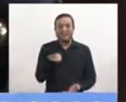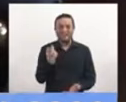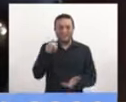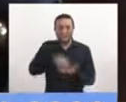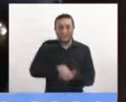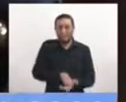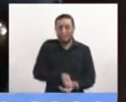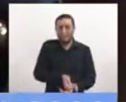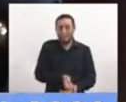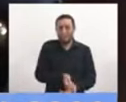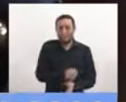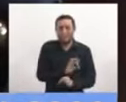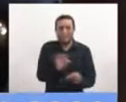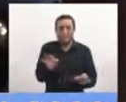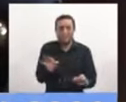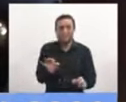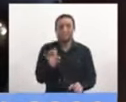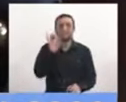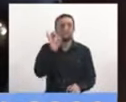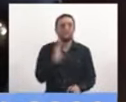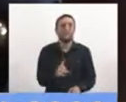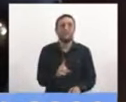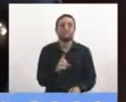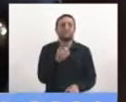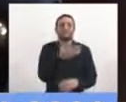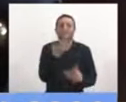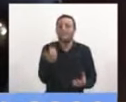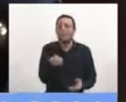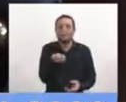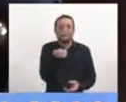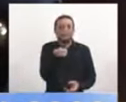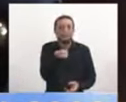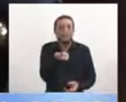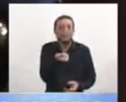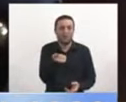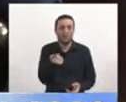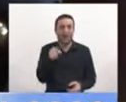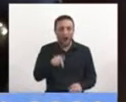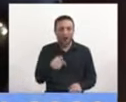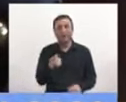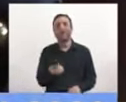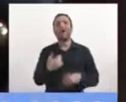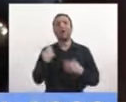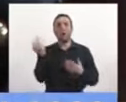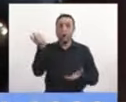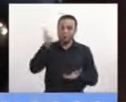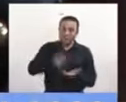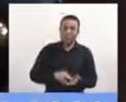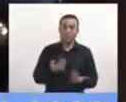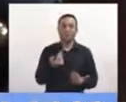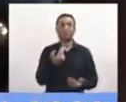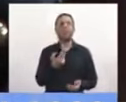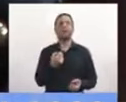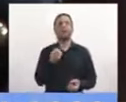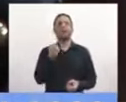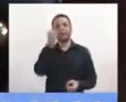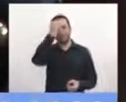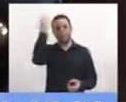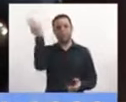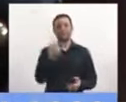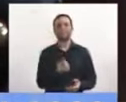¿sí?, por la décima parte de lo que tendrían que haber pagado, ahora les dejamos blanquear otra vez. Y además, en este